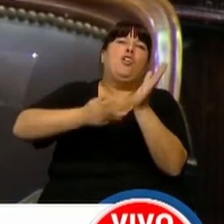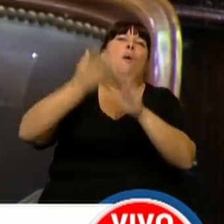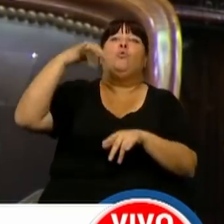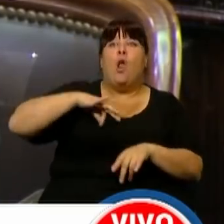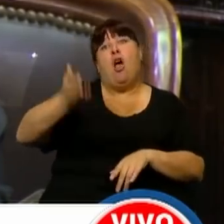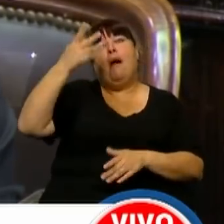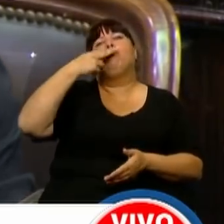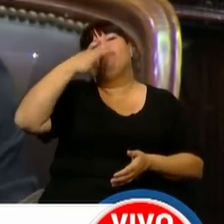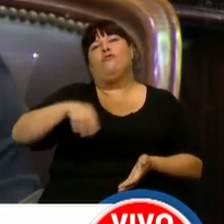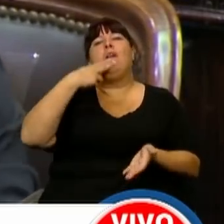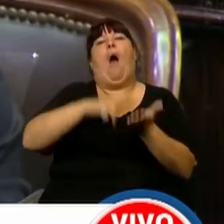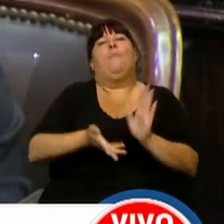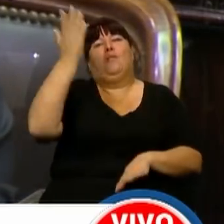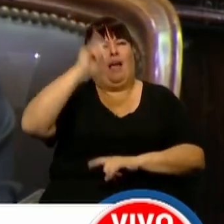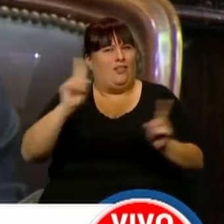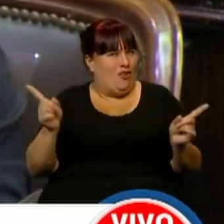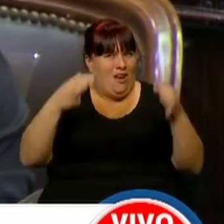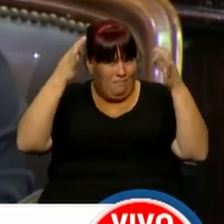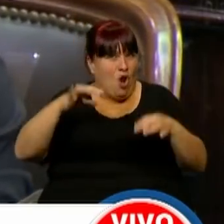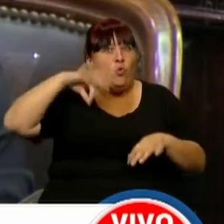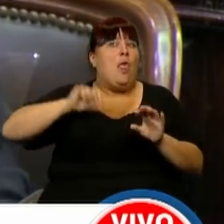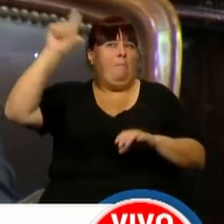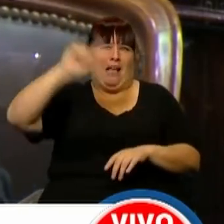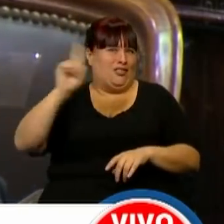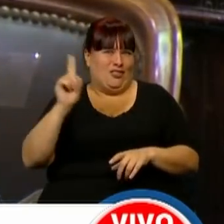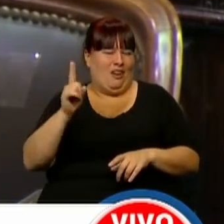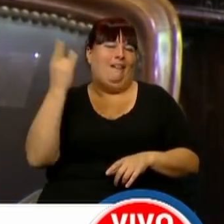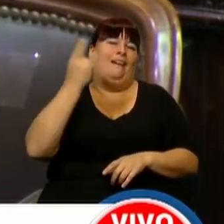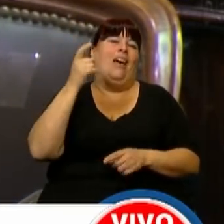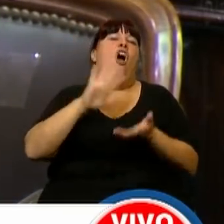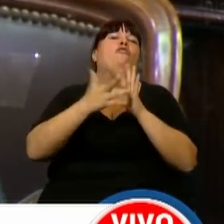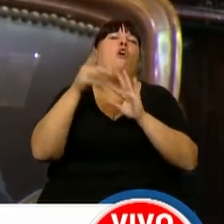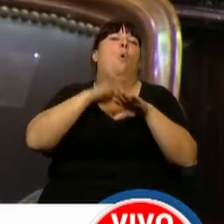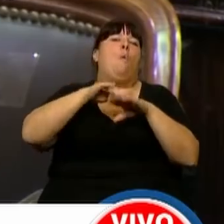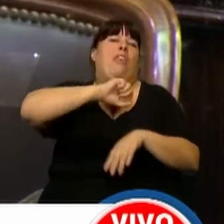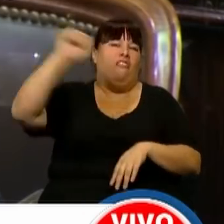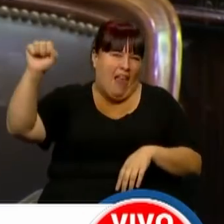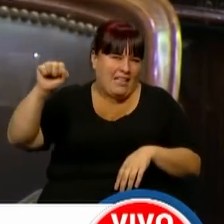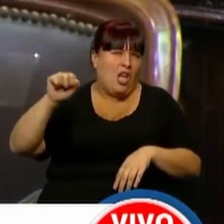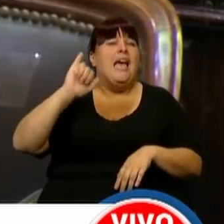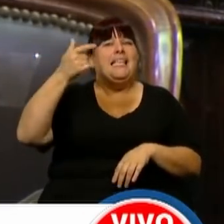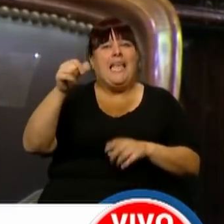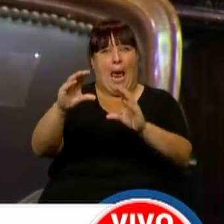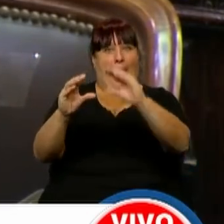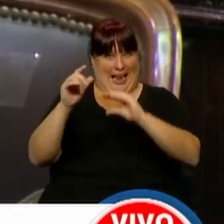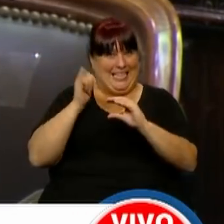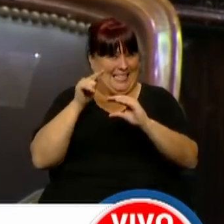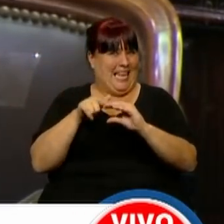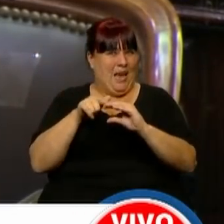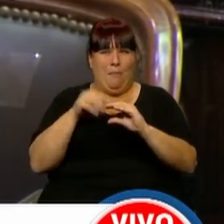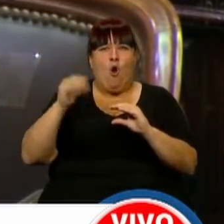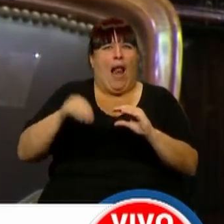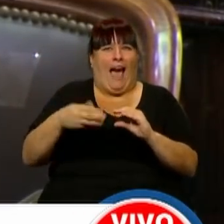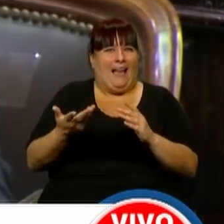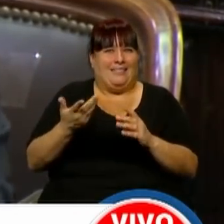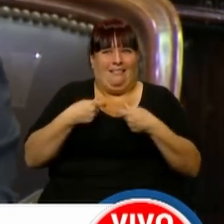gana más, porque todos sabemos que en términos reales no está ganando más, que es un artificio de la inflación, que sí gana más billetes, pero le alcanzan